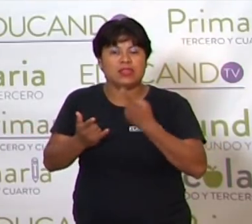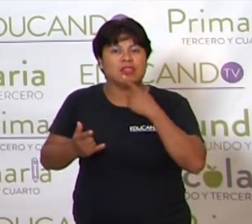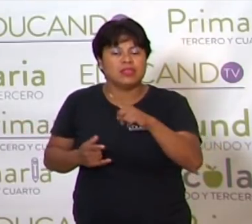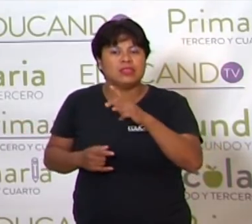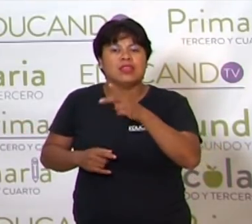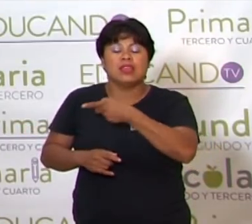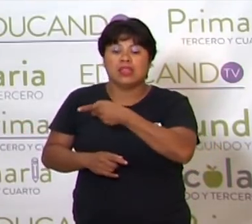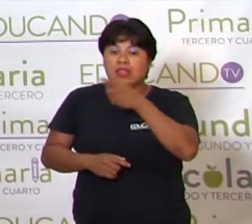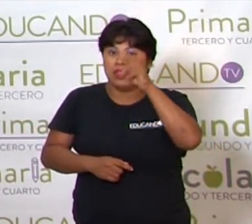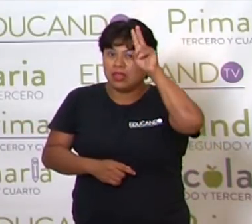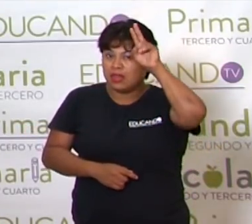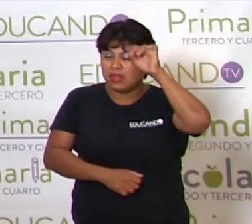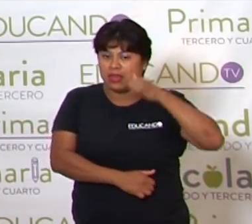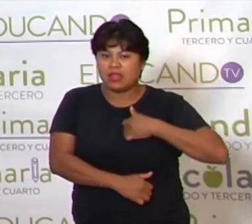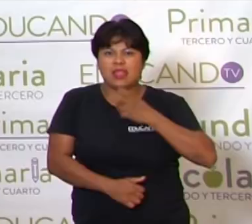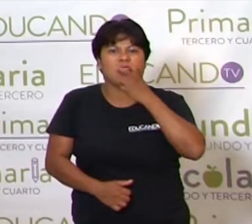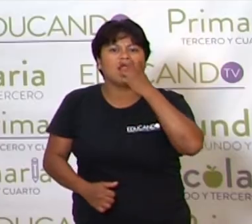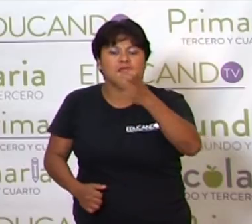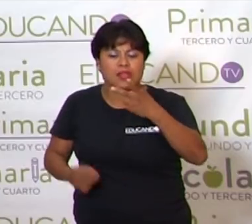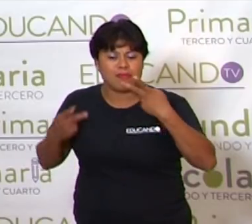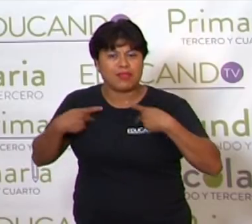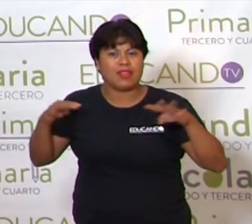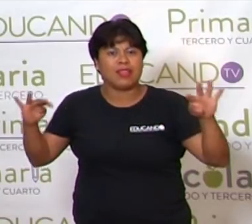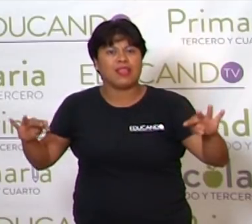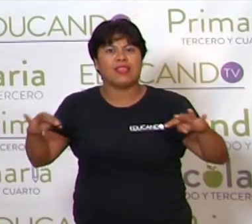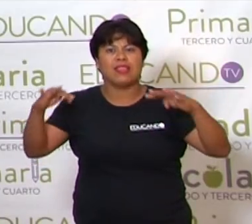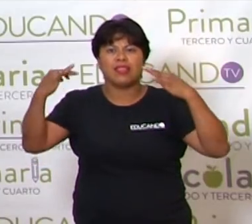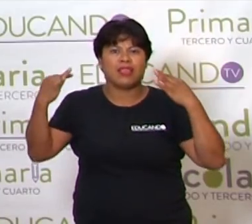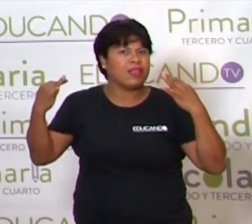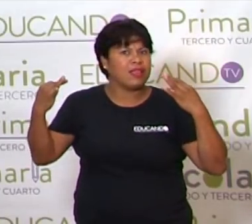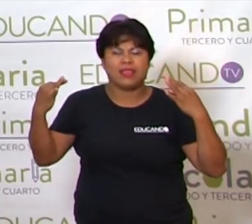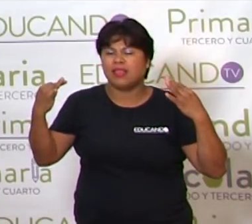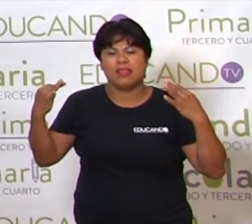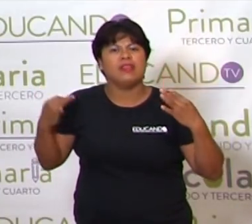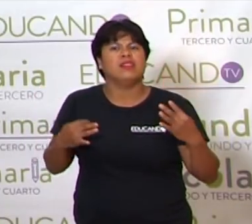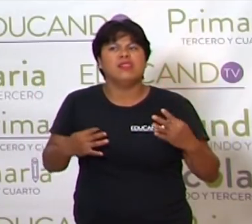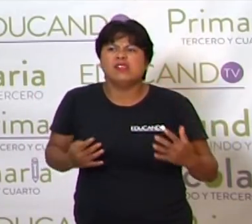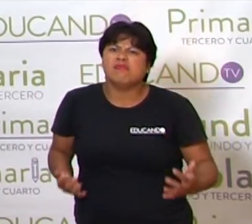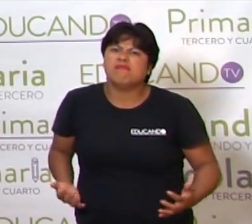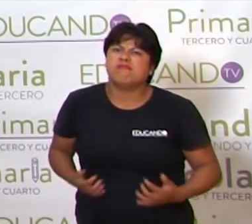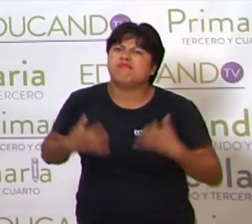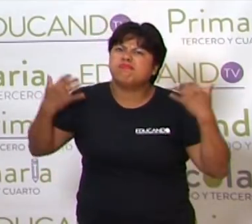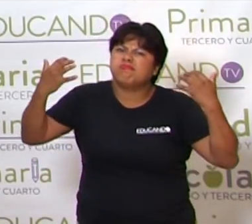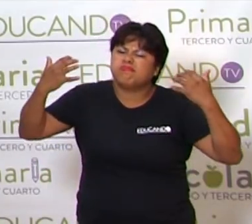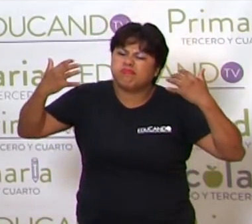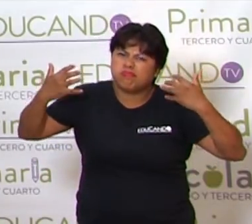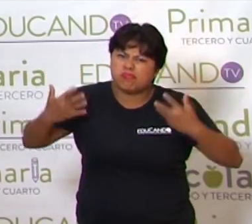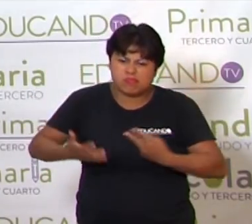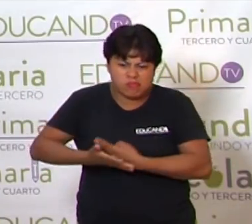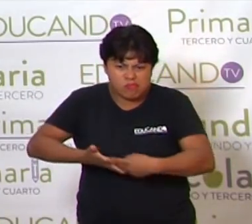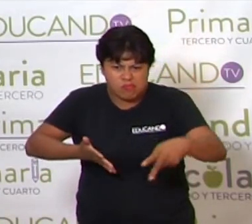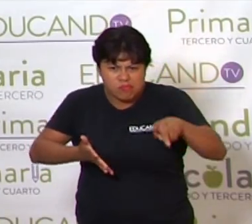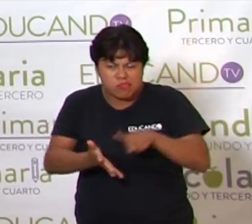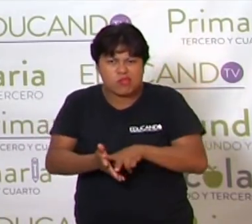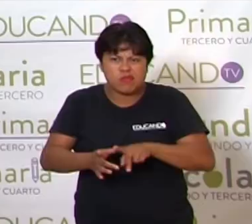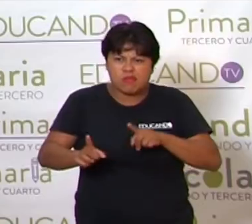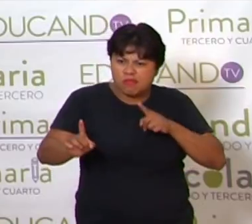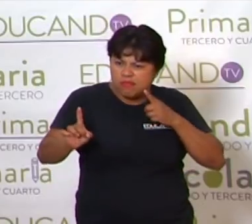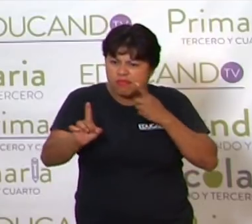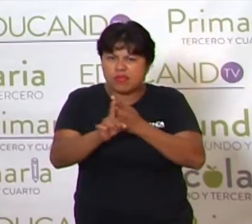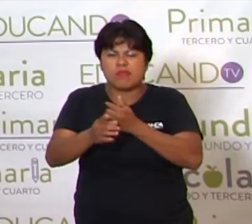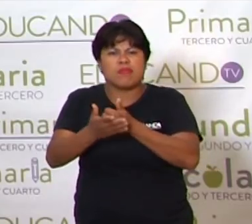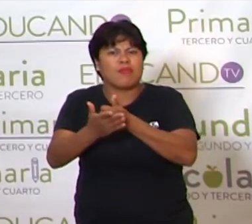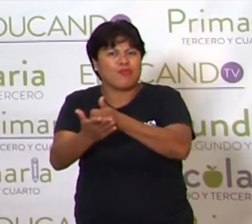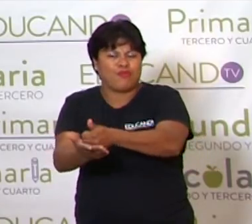arriera gritó y la gente inconforme se llenó de valor y fueron en su